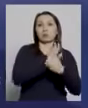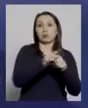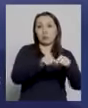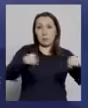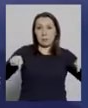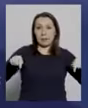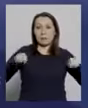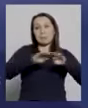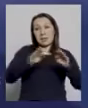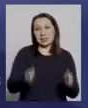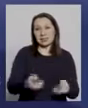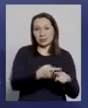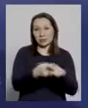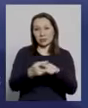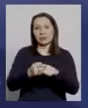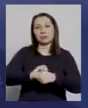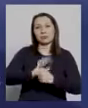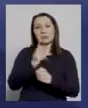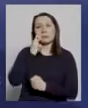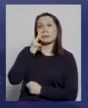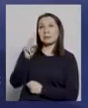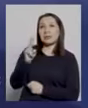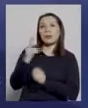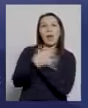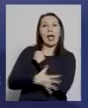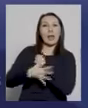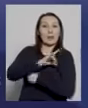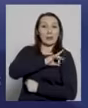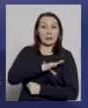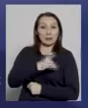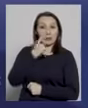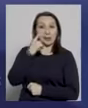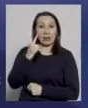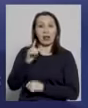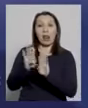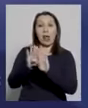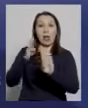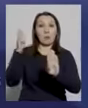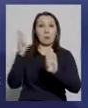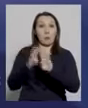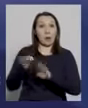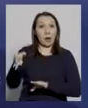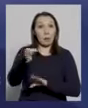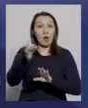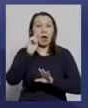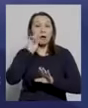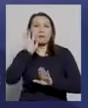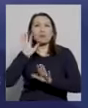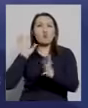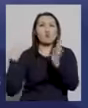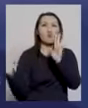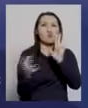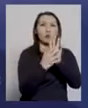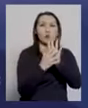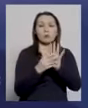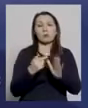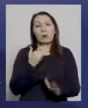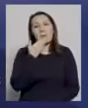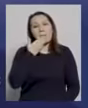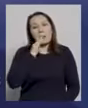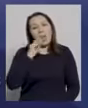COVID-19, mirando el escudo de Chile, que está aquí en una de las puertas de la Moneda, yo dije,